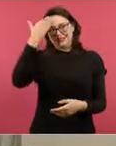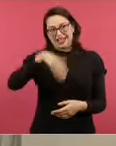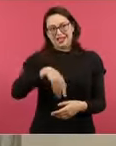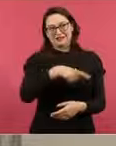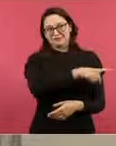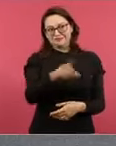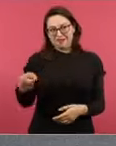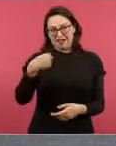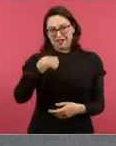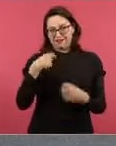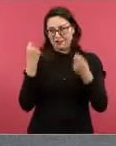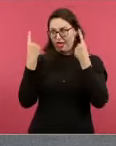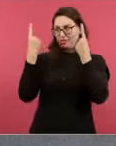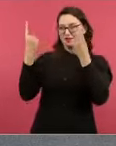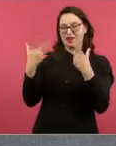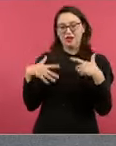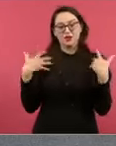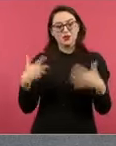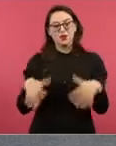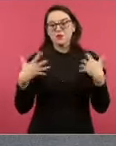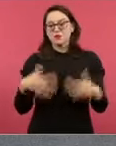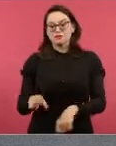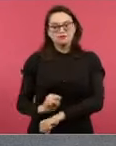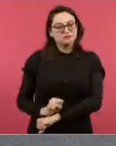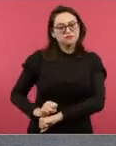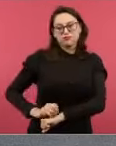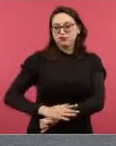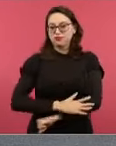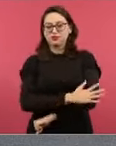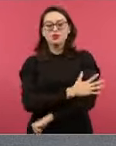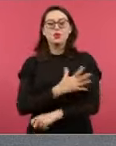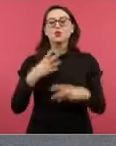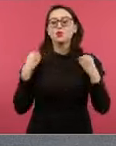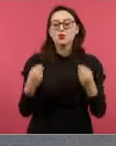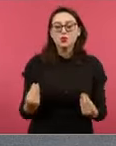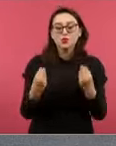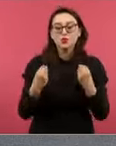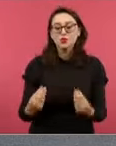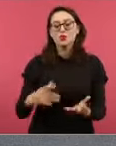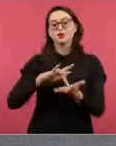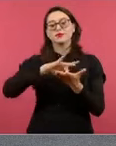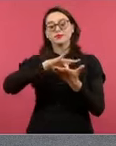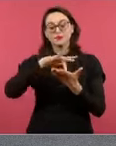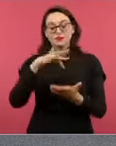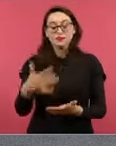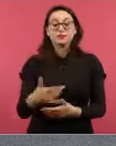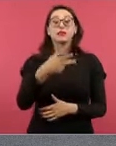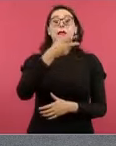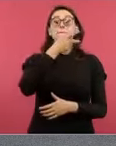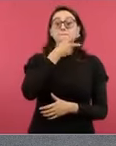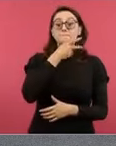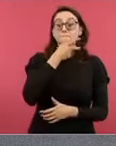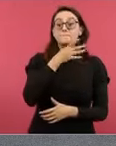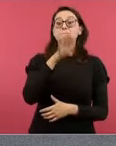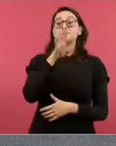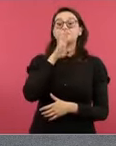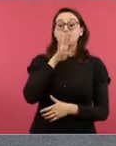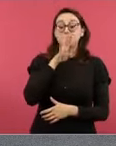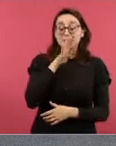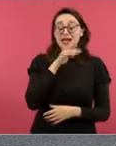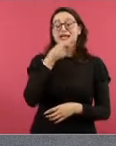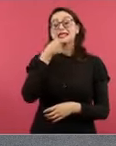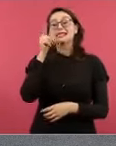es una maravilla. No puedo sentir más que gratitud. Quiero decirles a las mamás, a los papás, a las